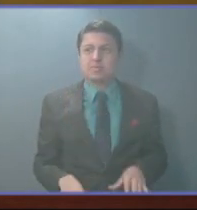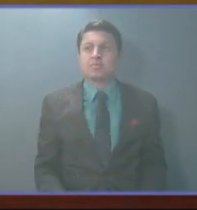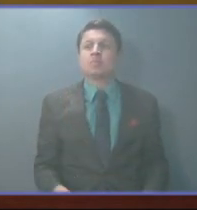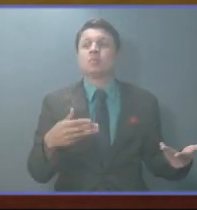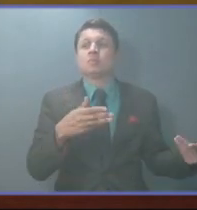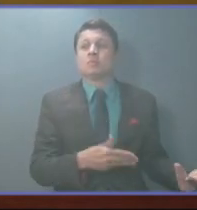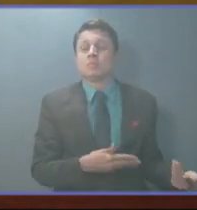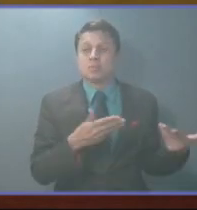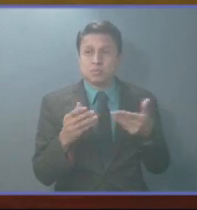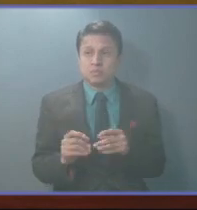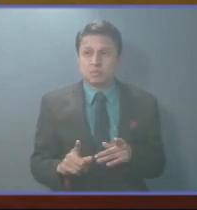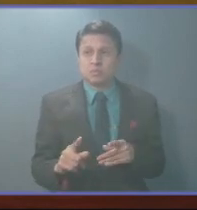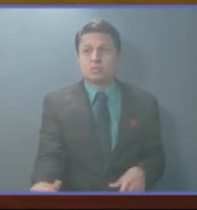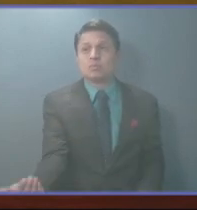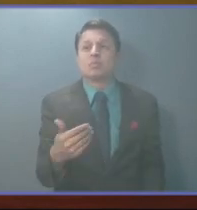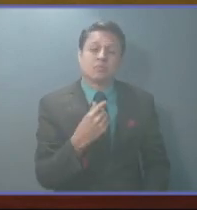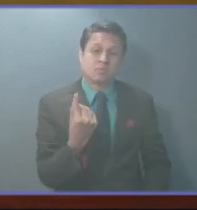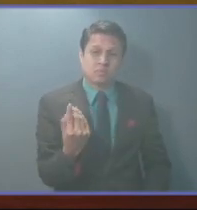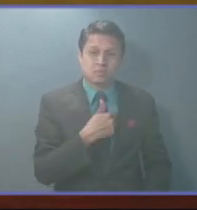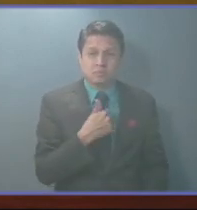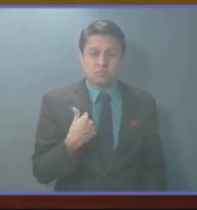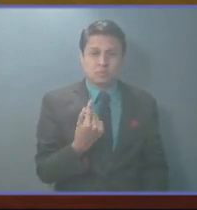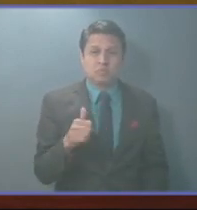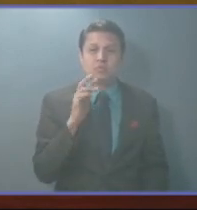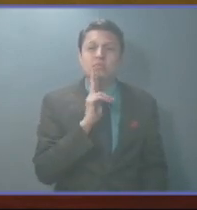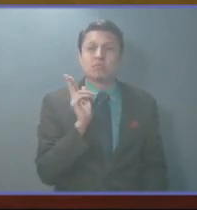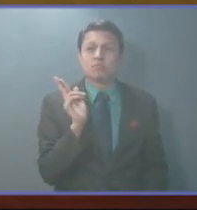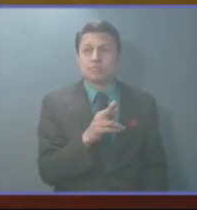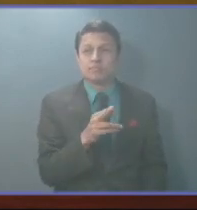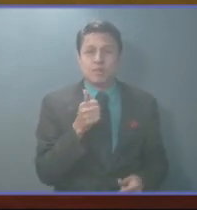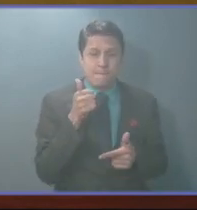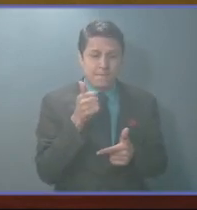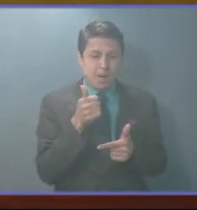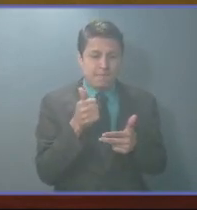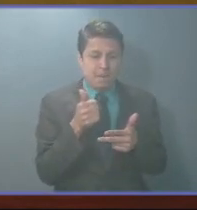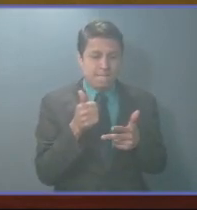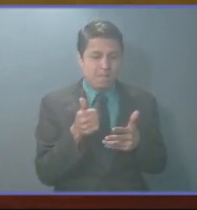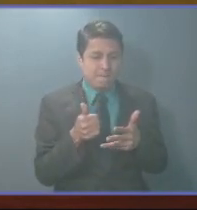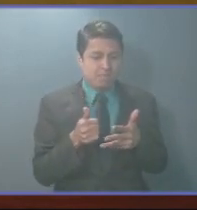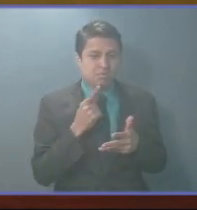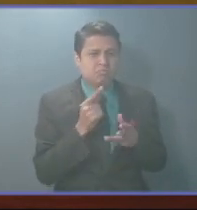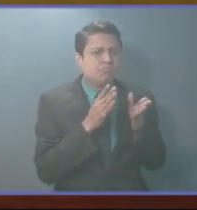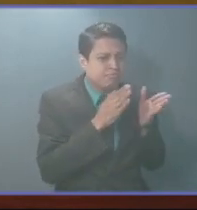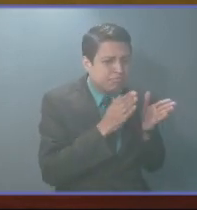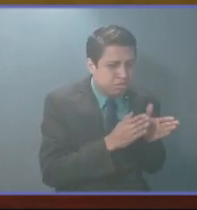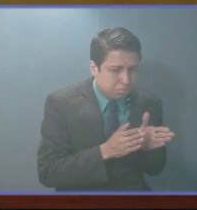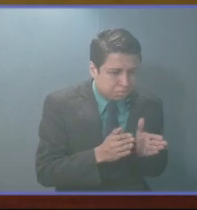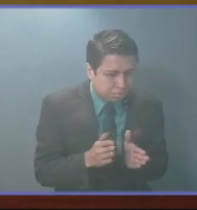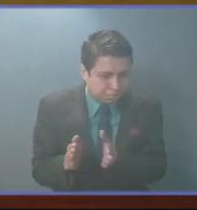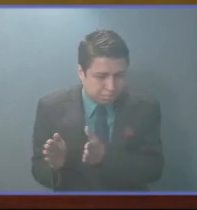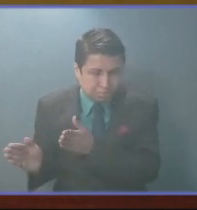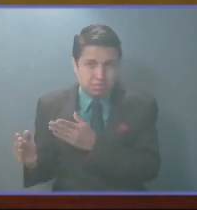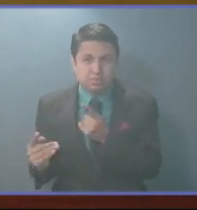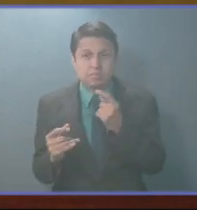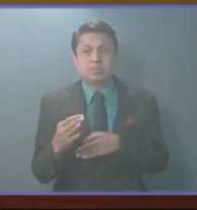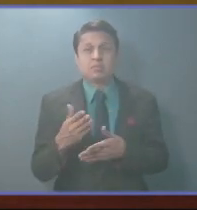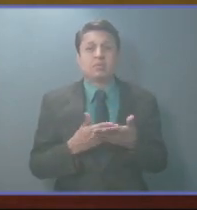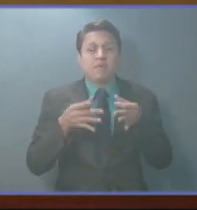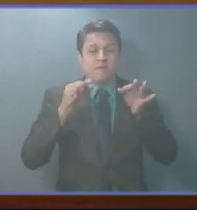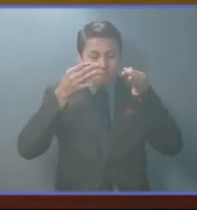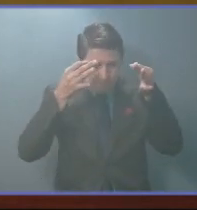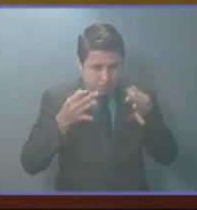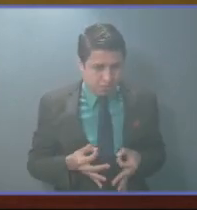la palabra al interpelado, quien contestará cada una de las preguntas en el orden en que le hayan sido